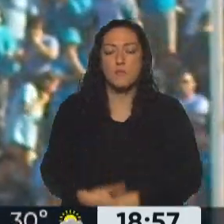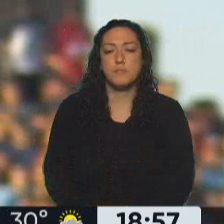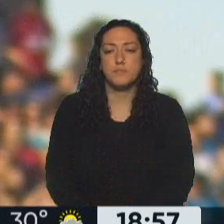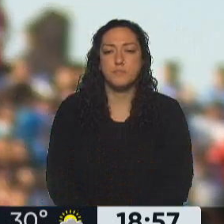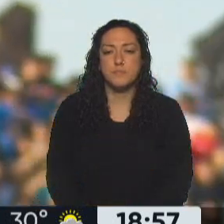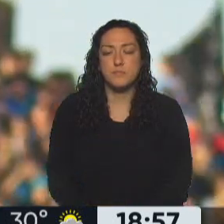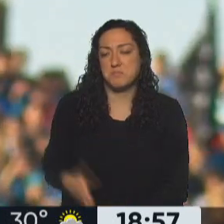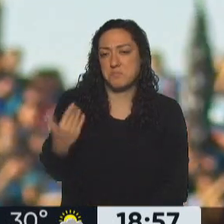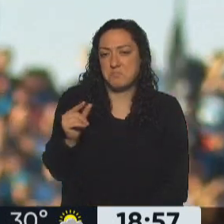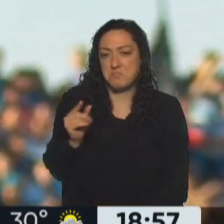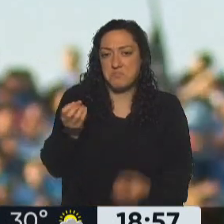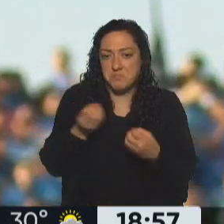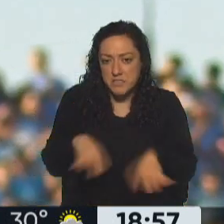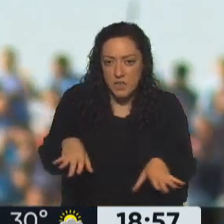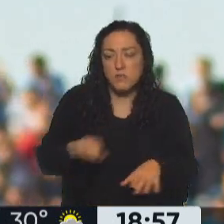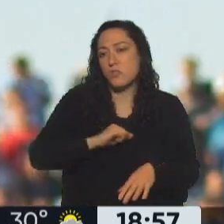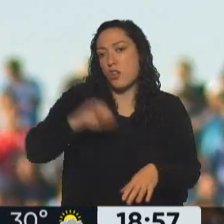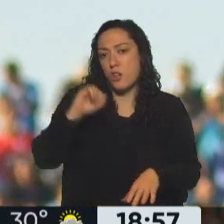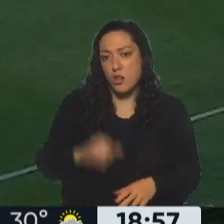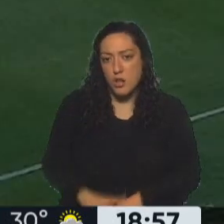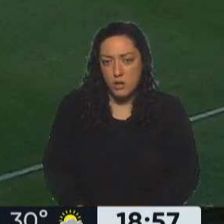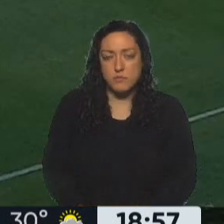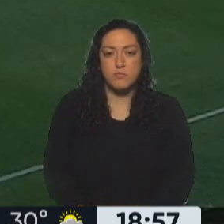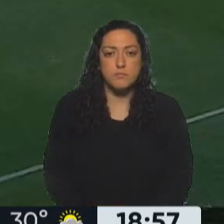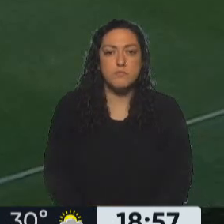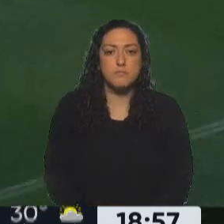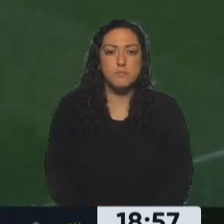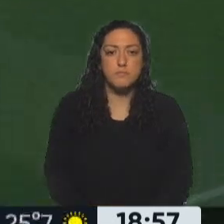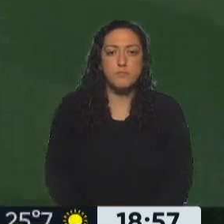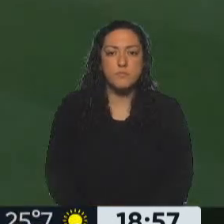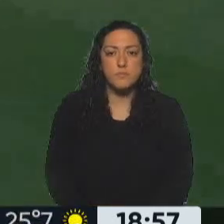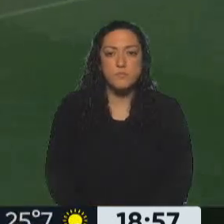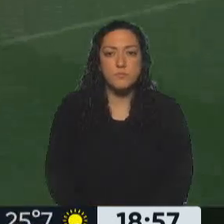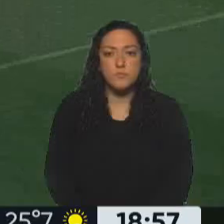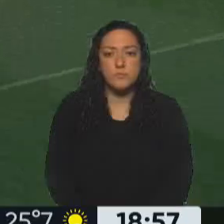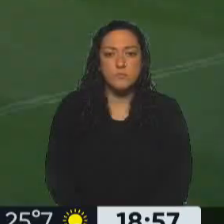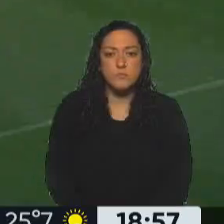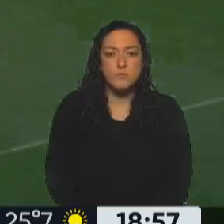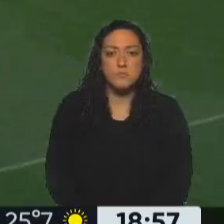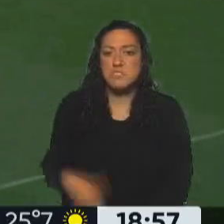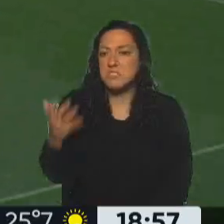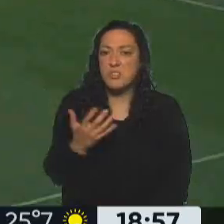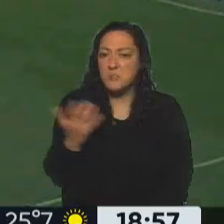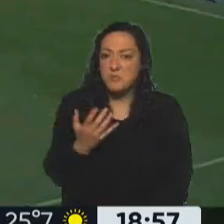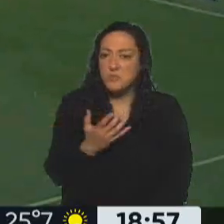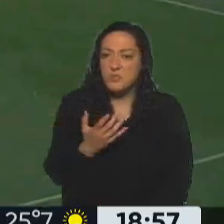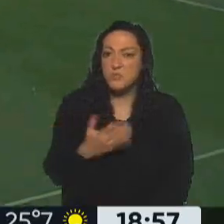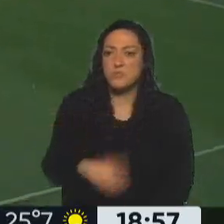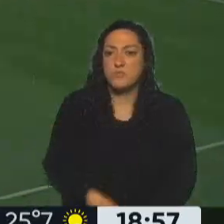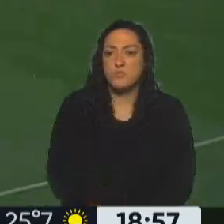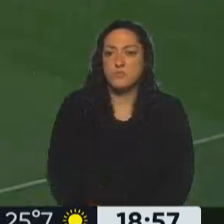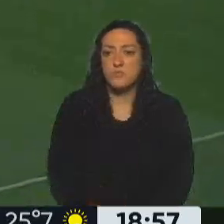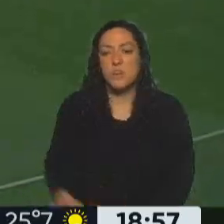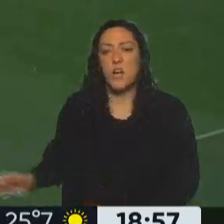Apenas iniciado el partido, ¿eh? Estaban jugándose 5 minutos y